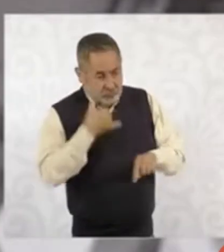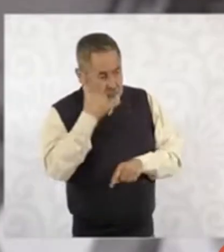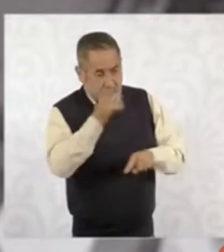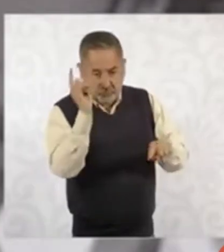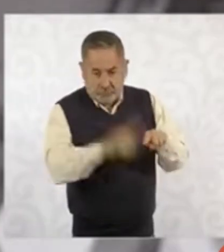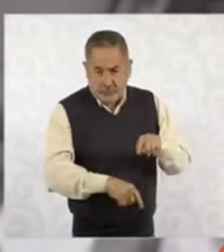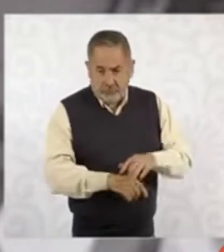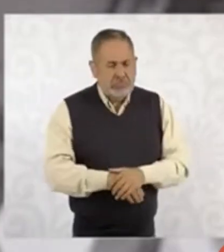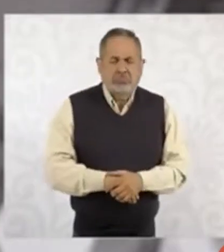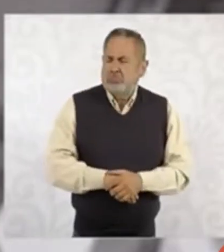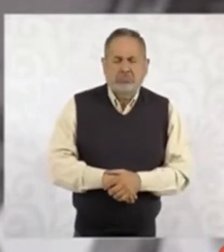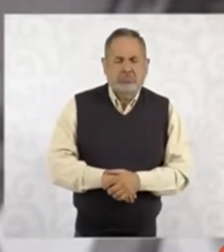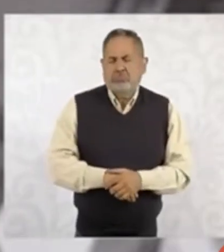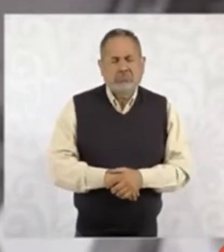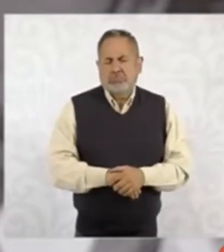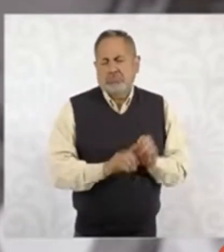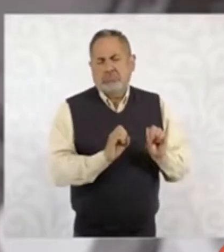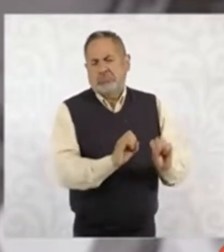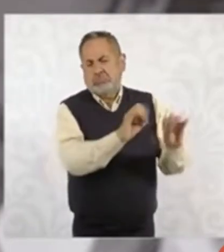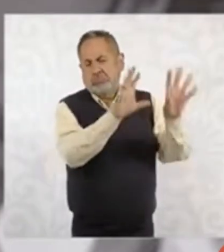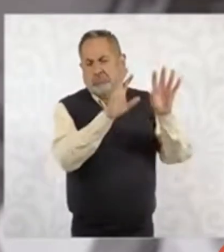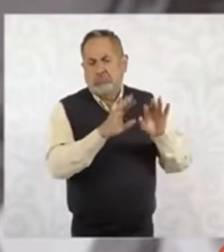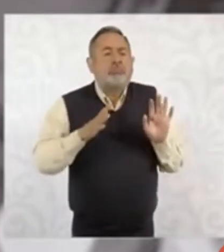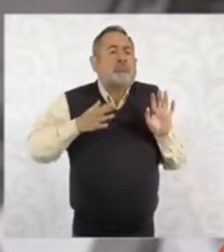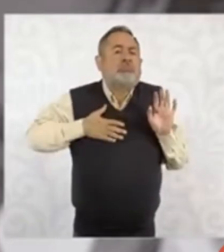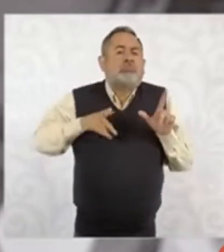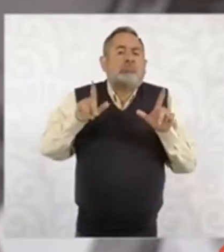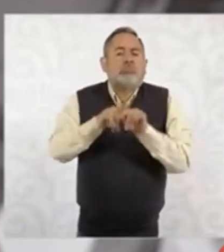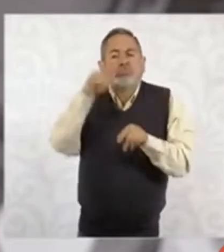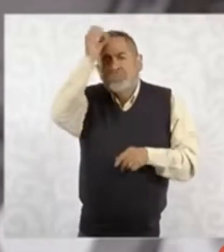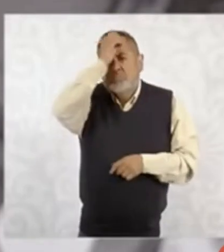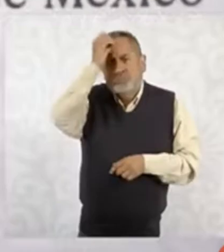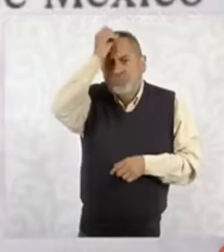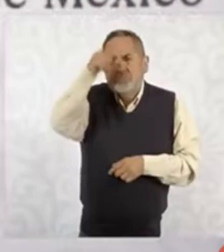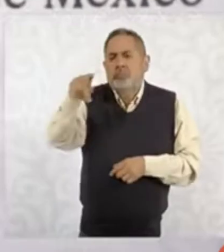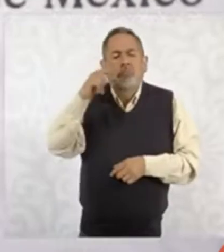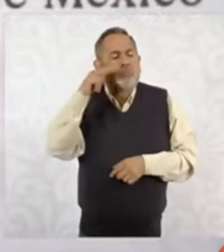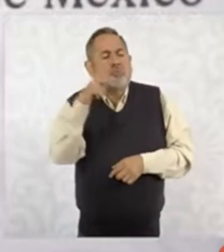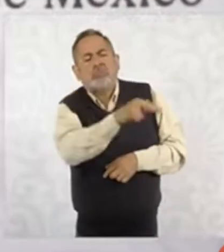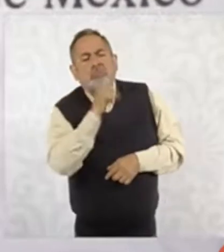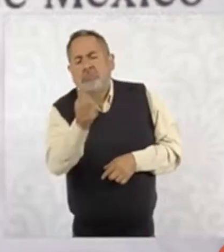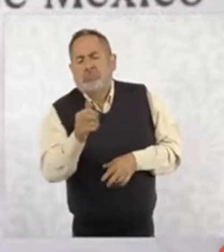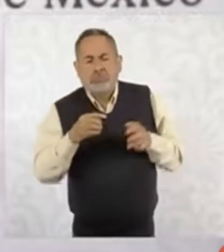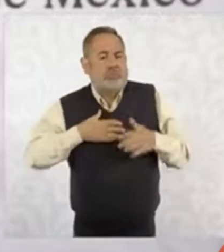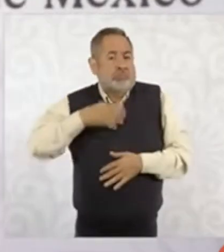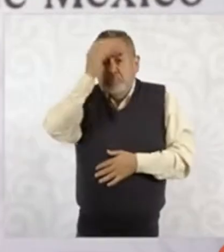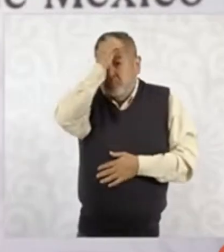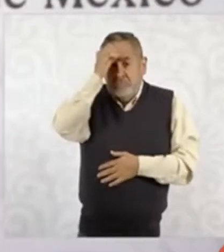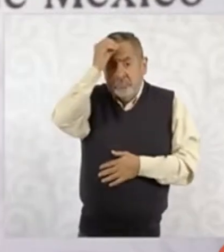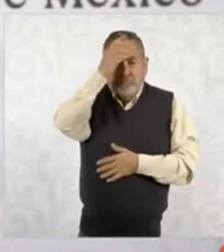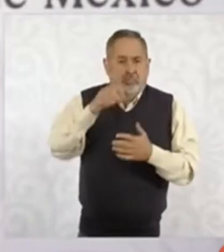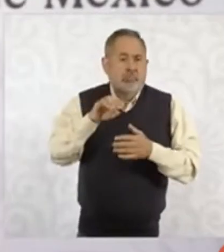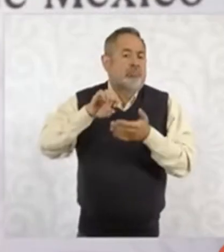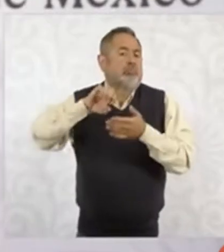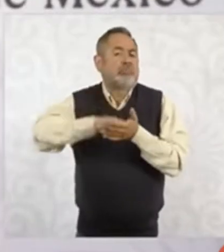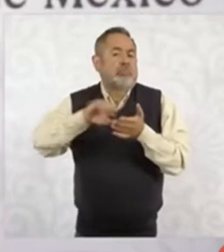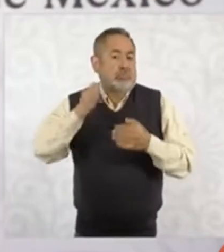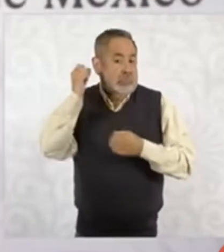Pero damos nuestro punto de vista. Porque si no existiera la mañanera, lo único que